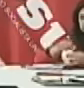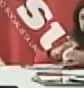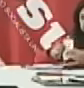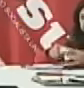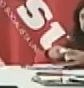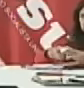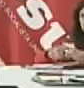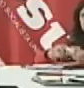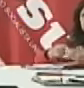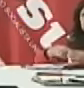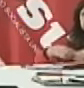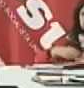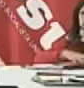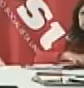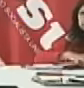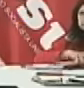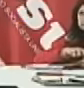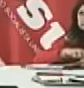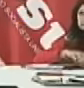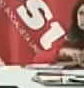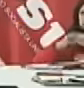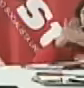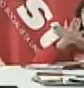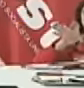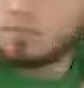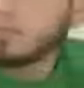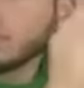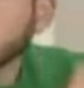la dirección de la JPSU.